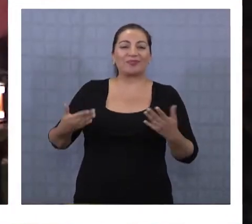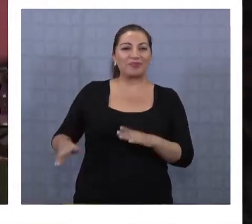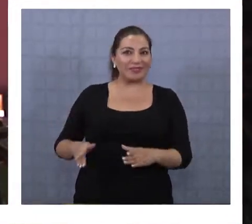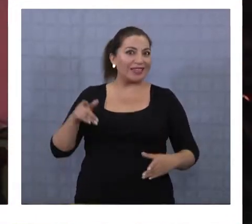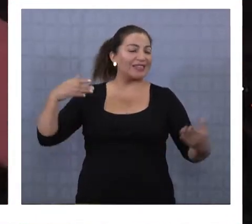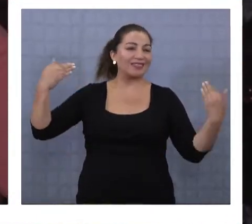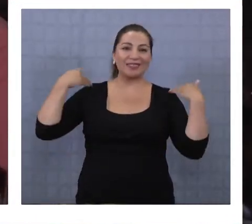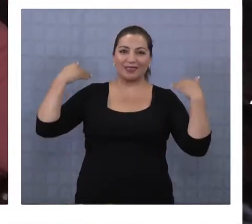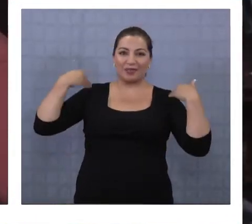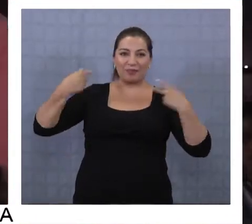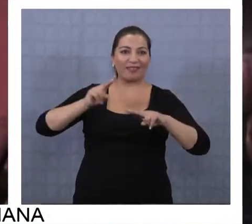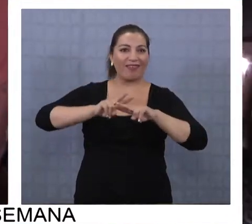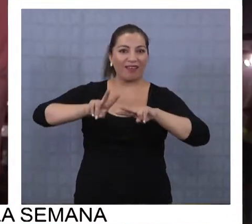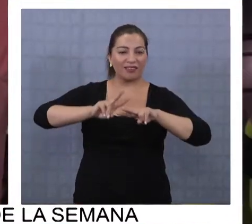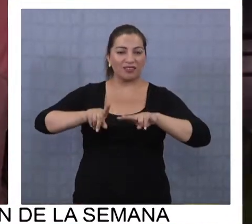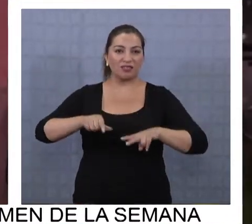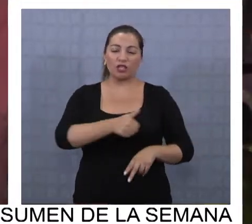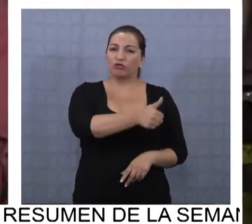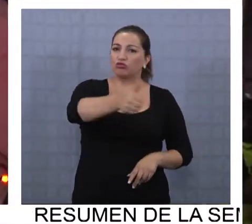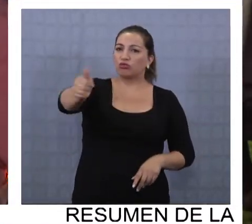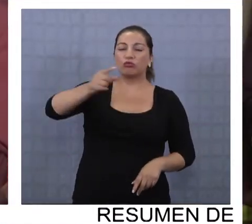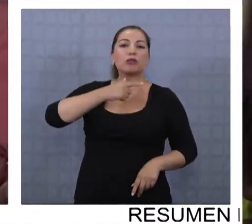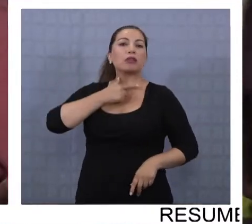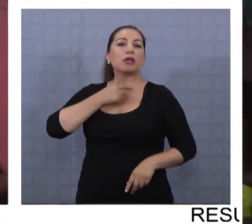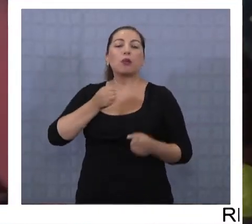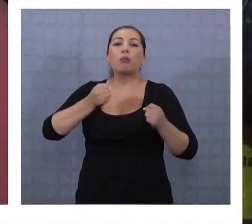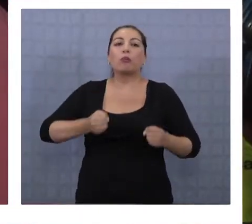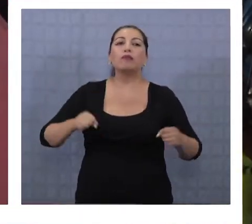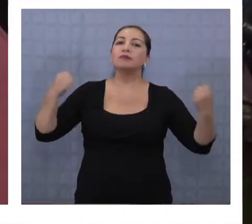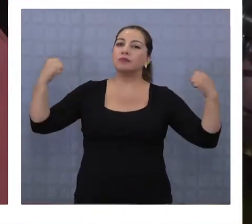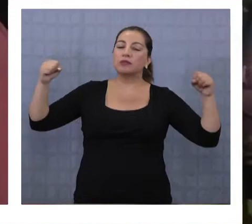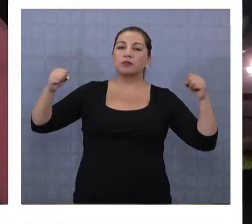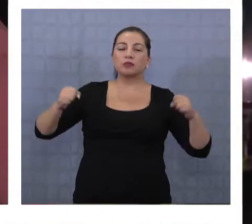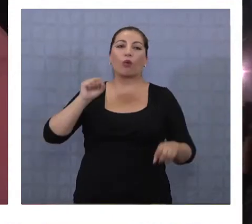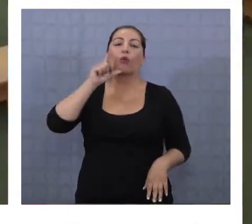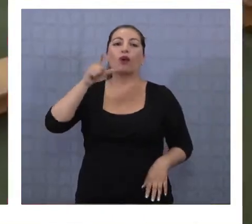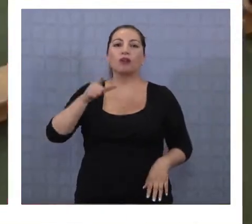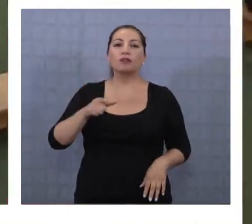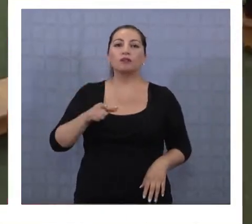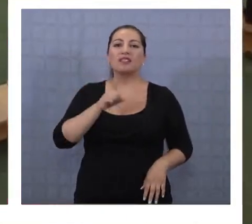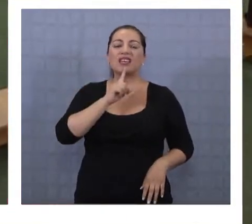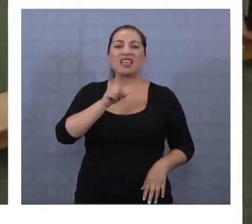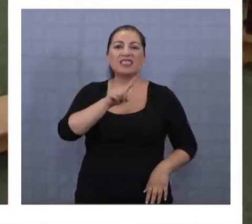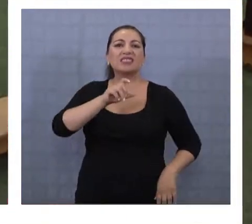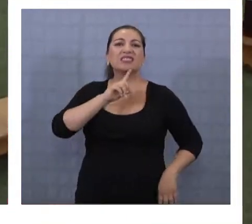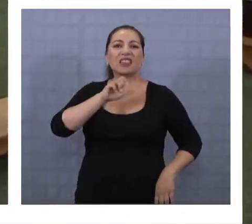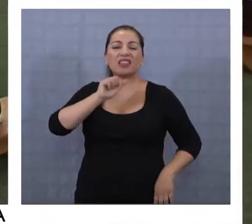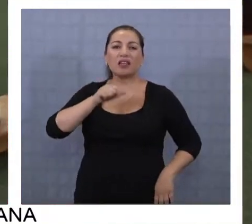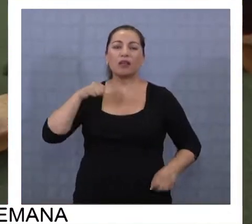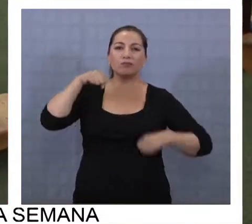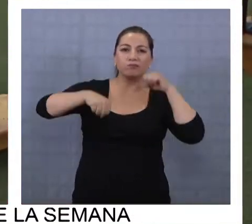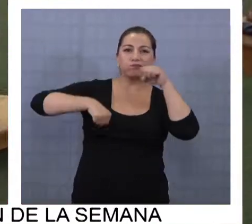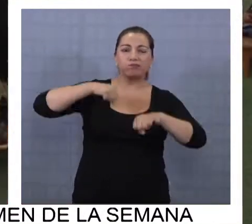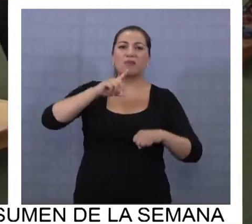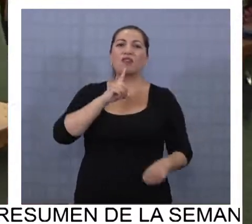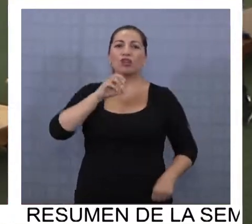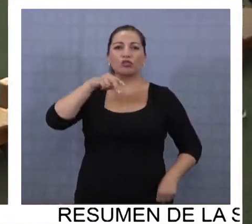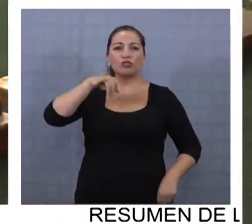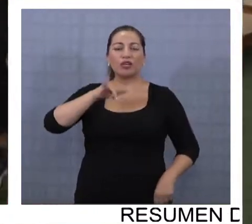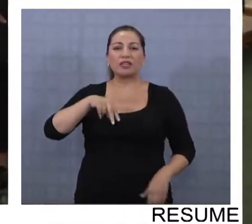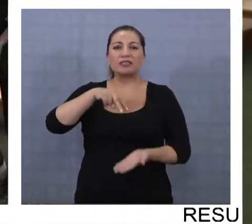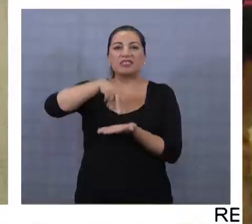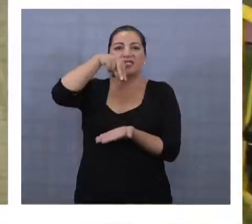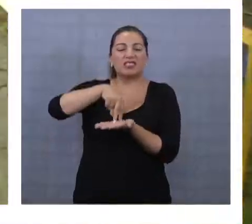Las disciplinas que se imparte y que todos quienes quieran pueden practicar son steel training, combat, tonic